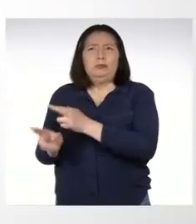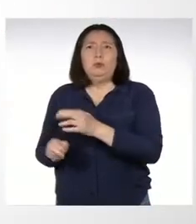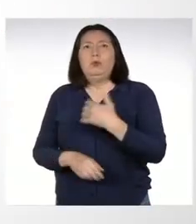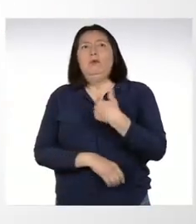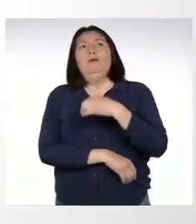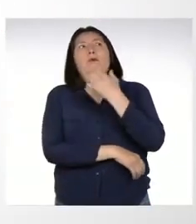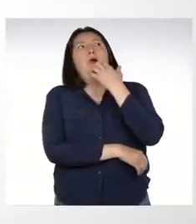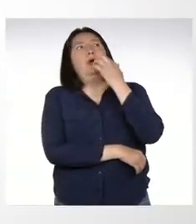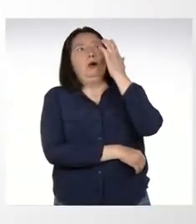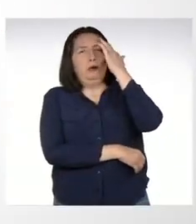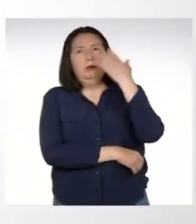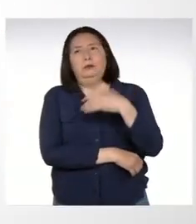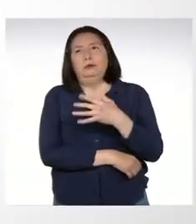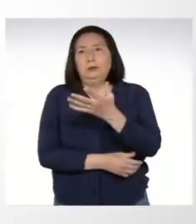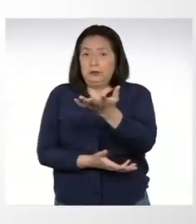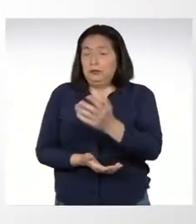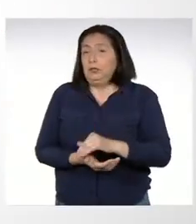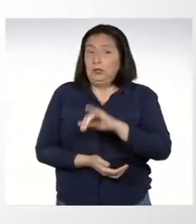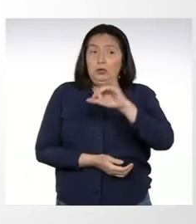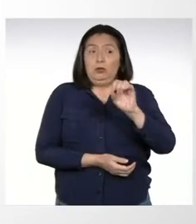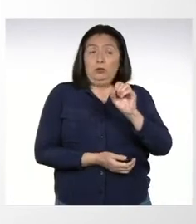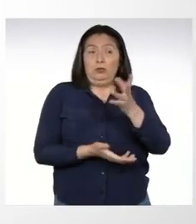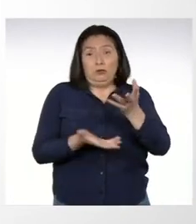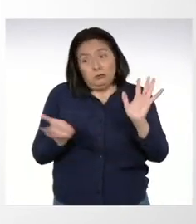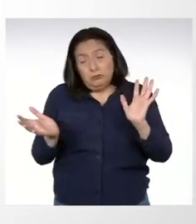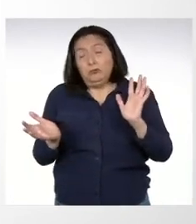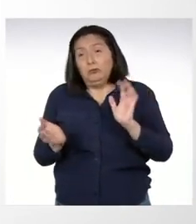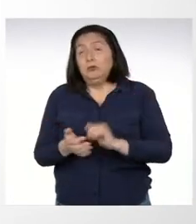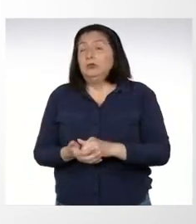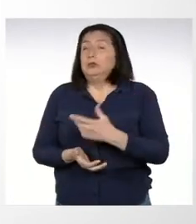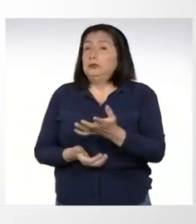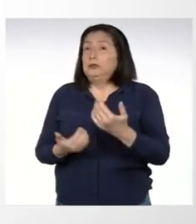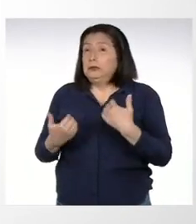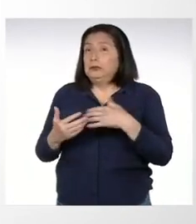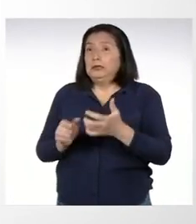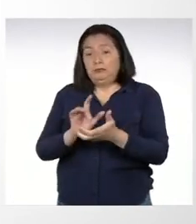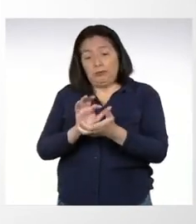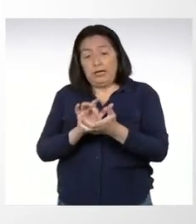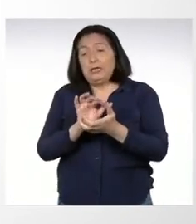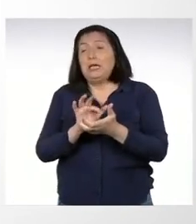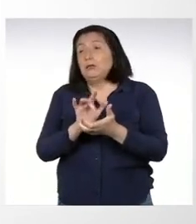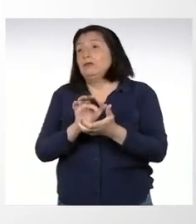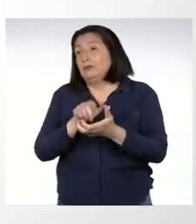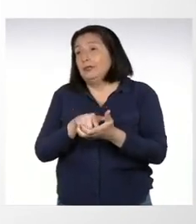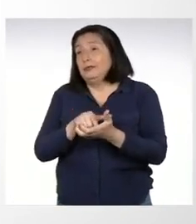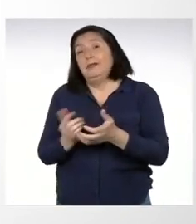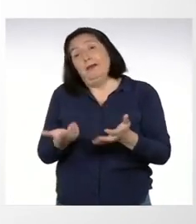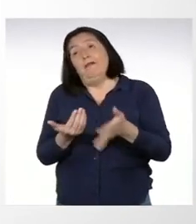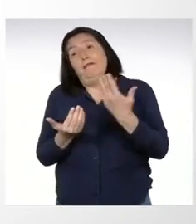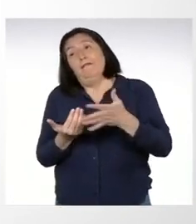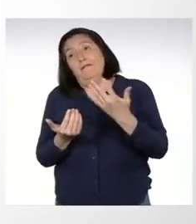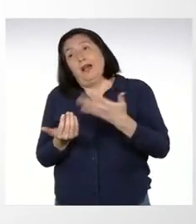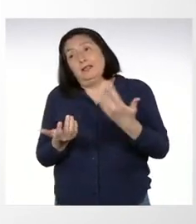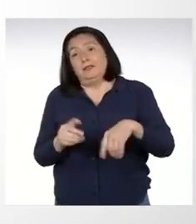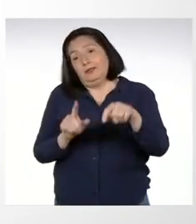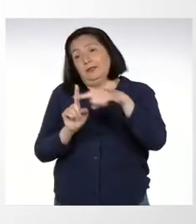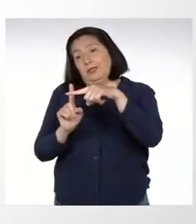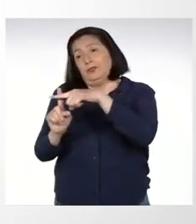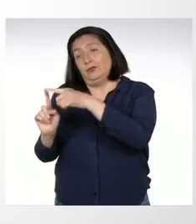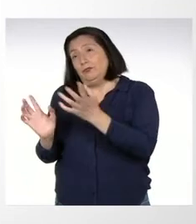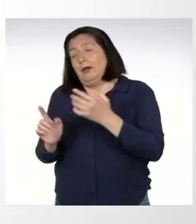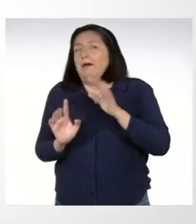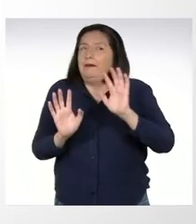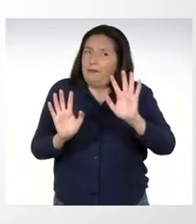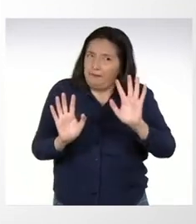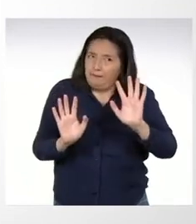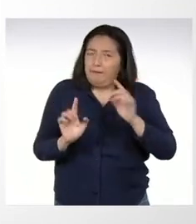Claro, pensarás que José seguramente tiene una calculadora y será más fácil sumar.